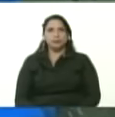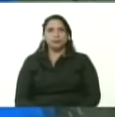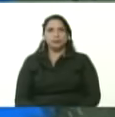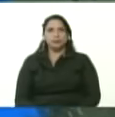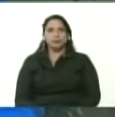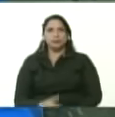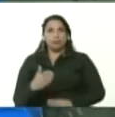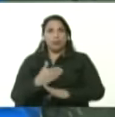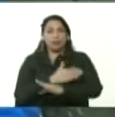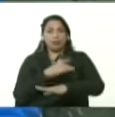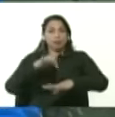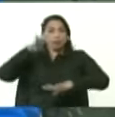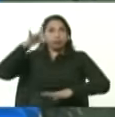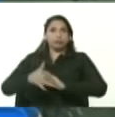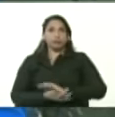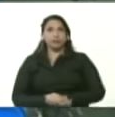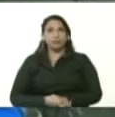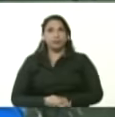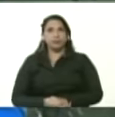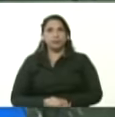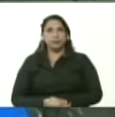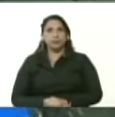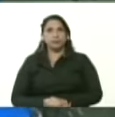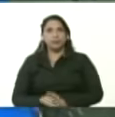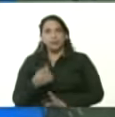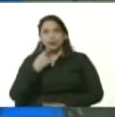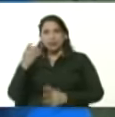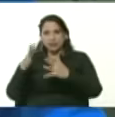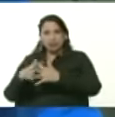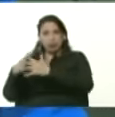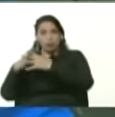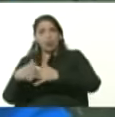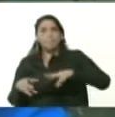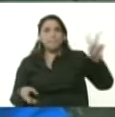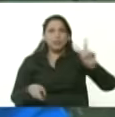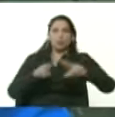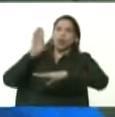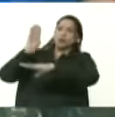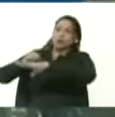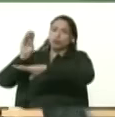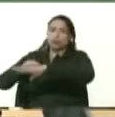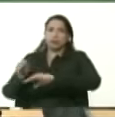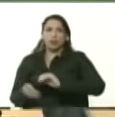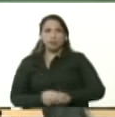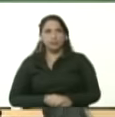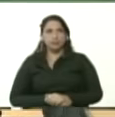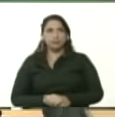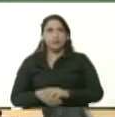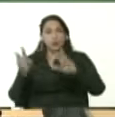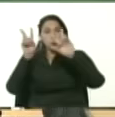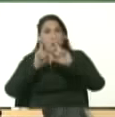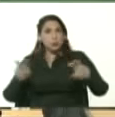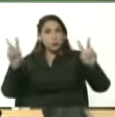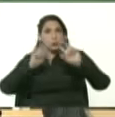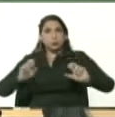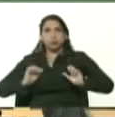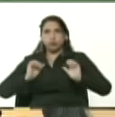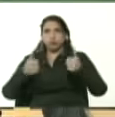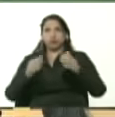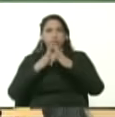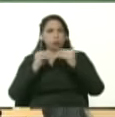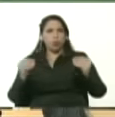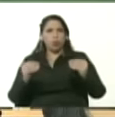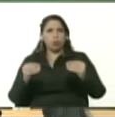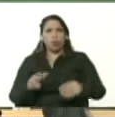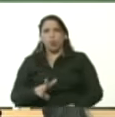Ante estas graves afirmaciones, Venezuela solicita que se investiguen todas las